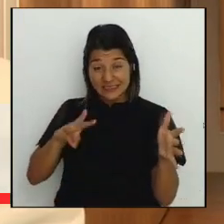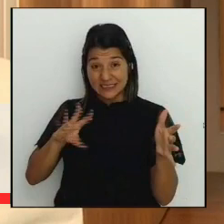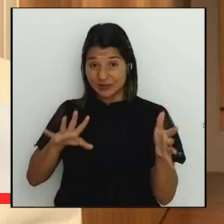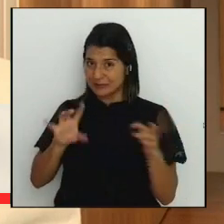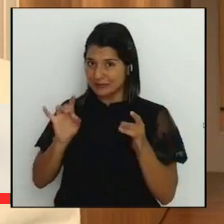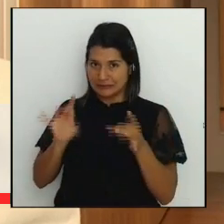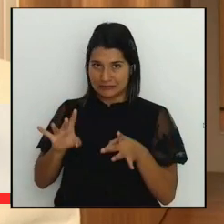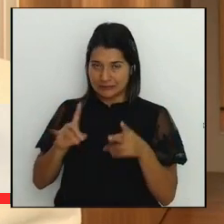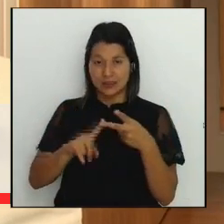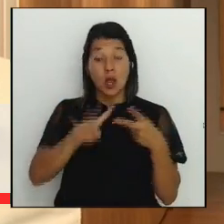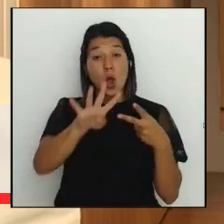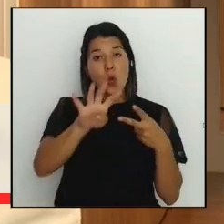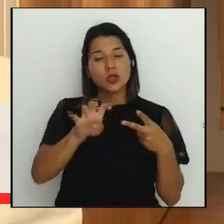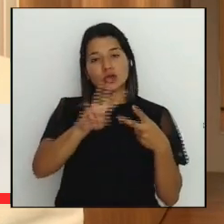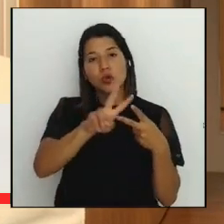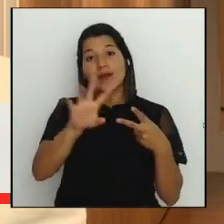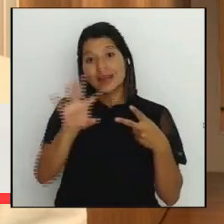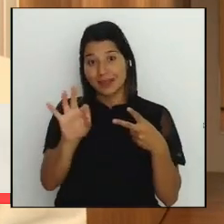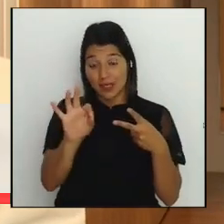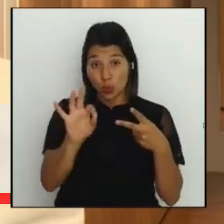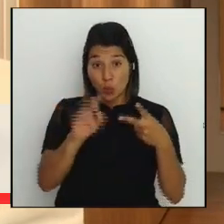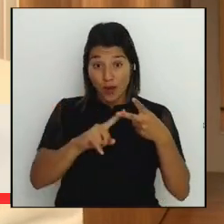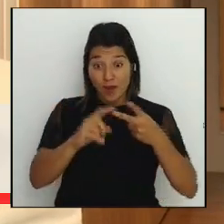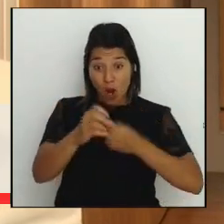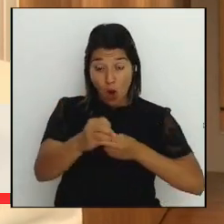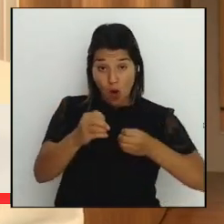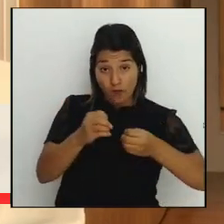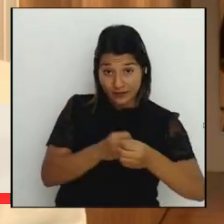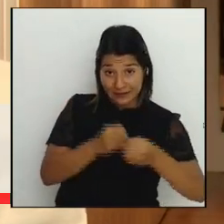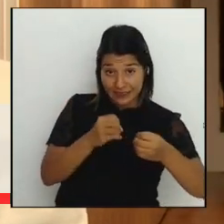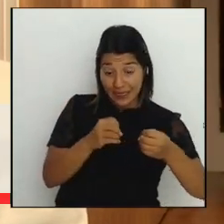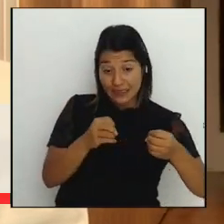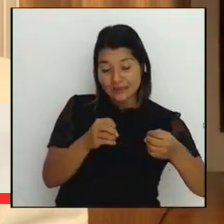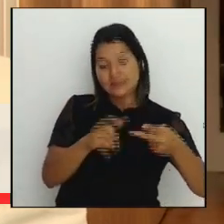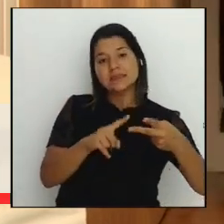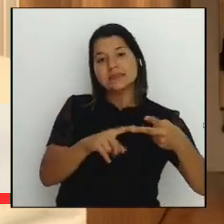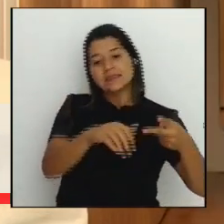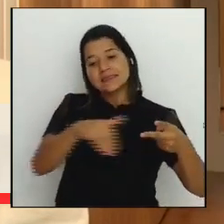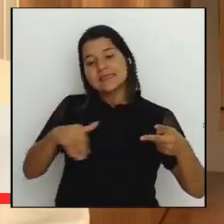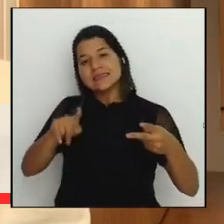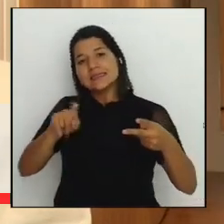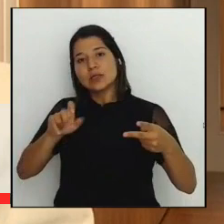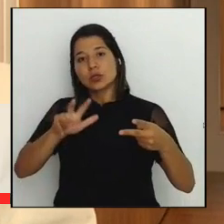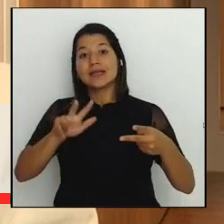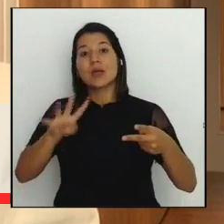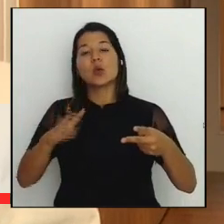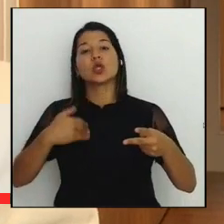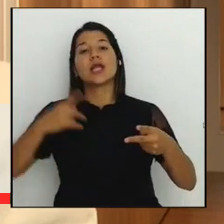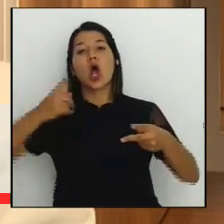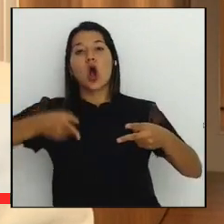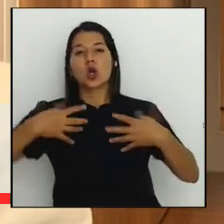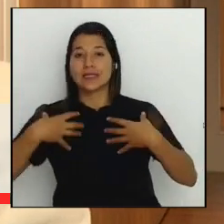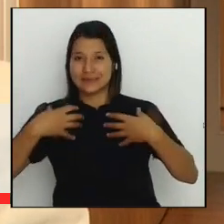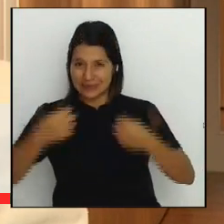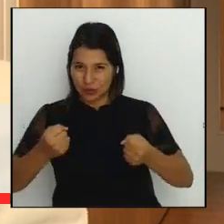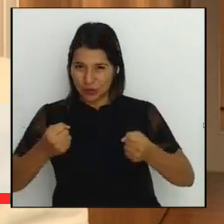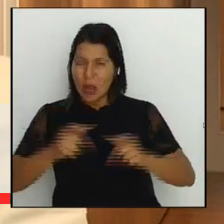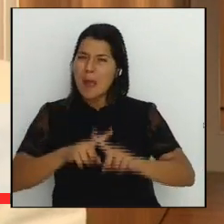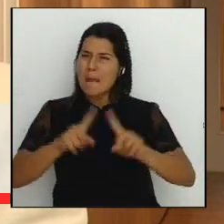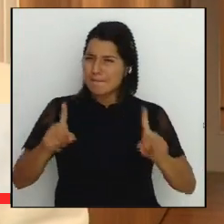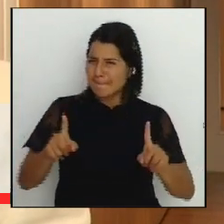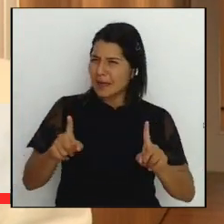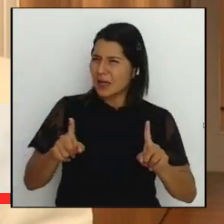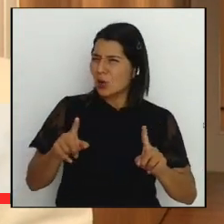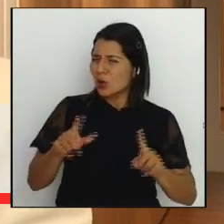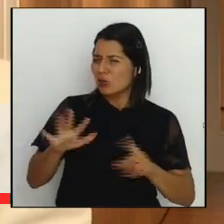429 de las sedes policiales, 134 están con orden sanitaria, pero son alrededor de 50 más también las que requieren mejora.